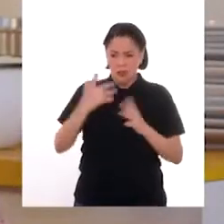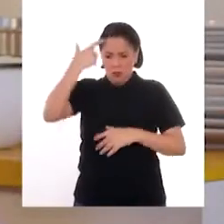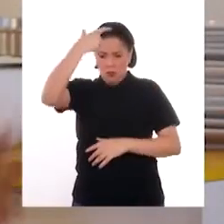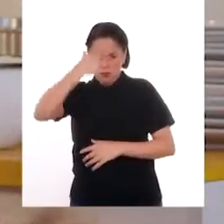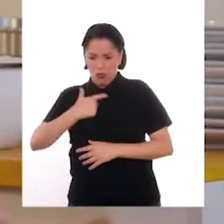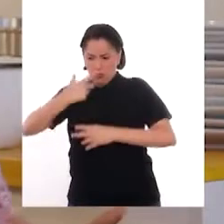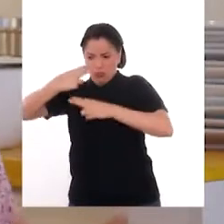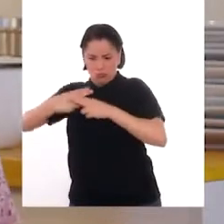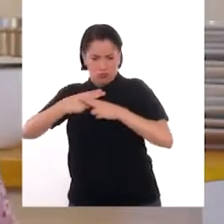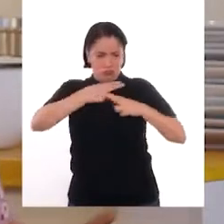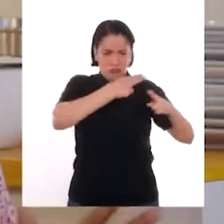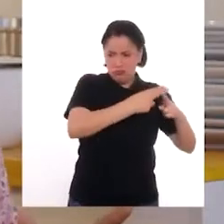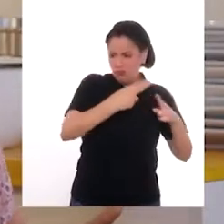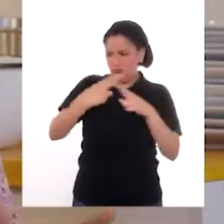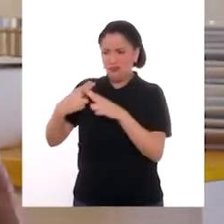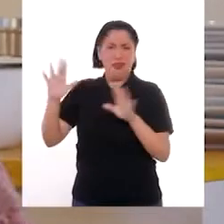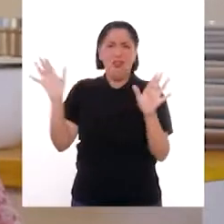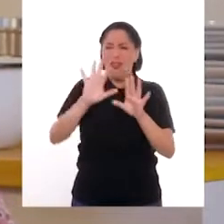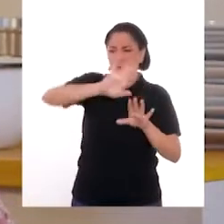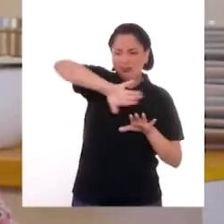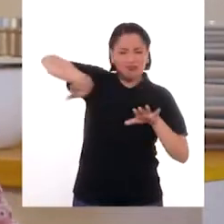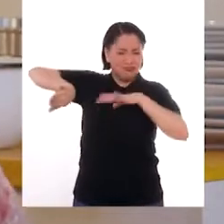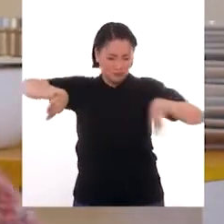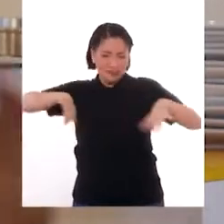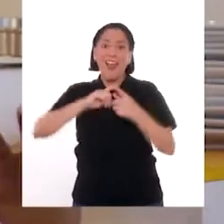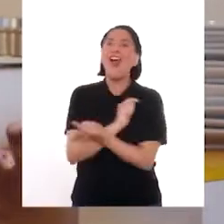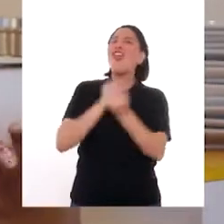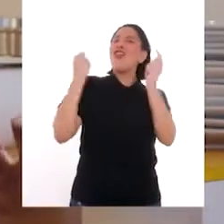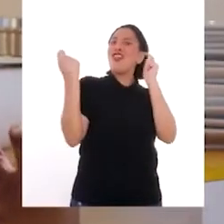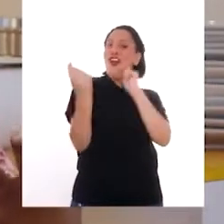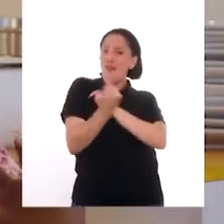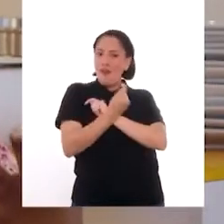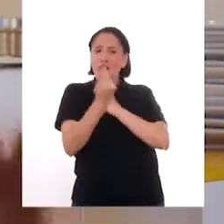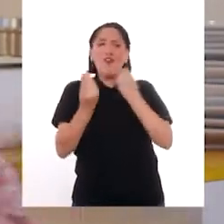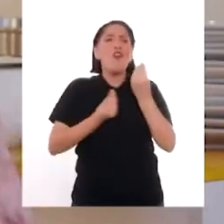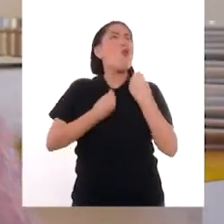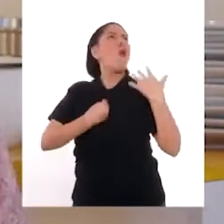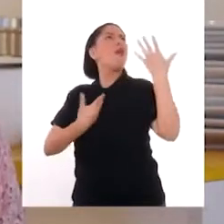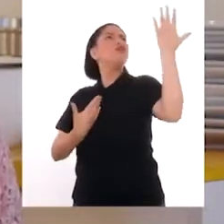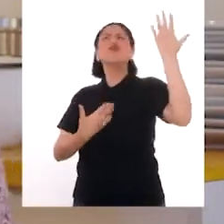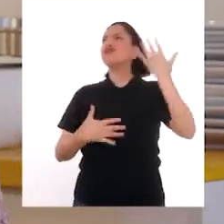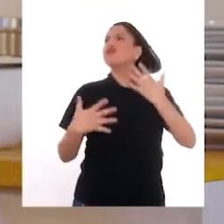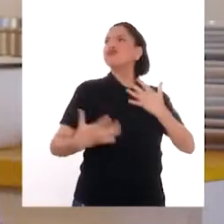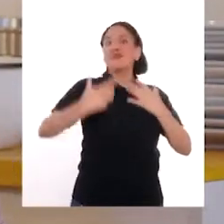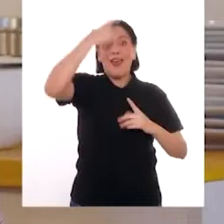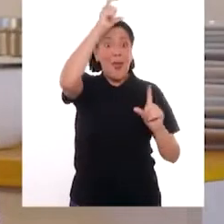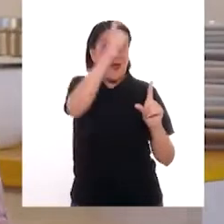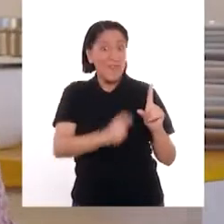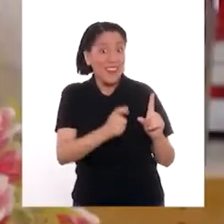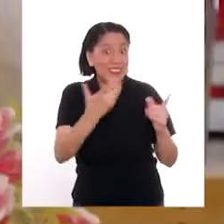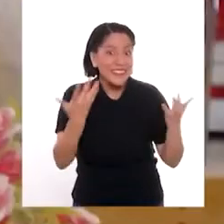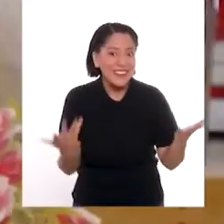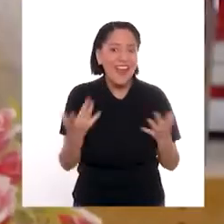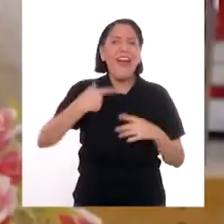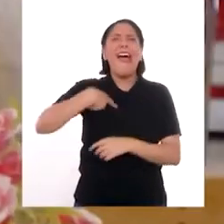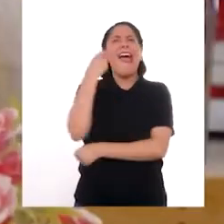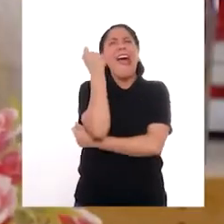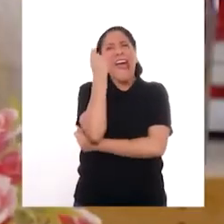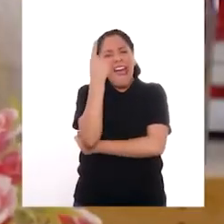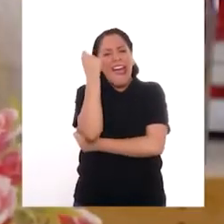dejaremos de ser Karen, Nico y Ana para ahora convertirnos en personajes.